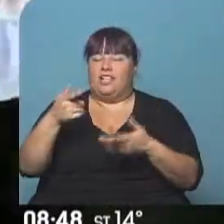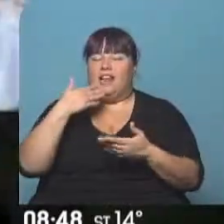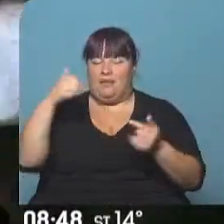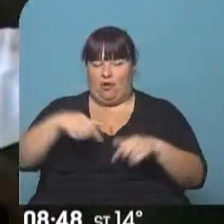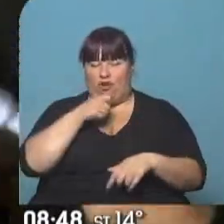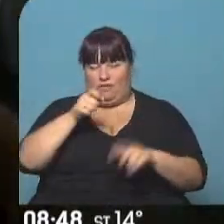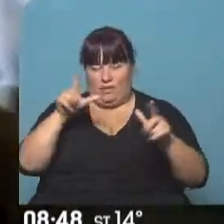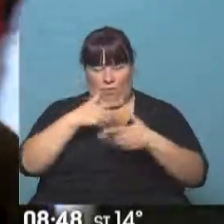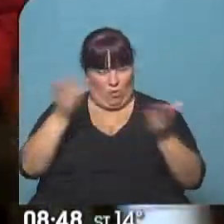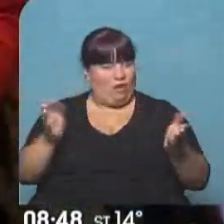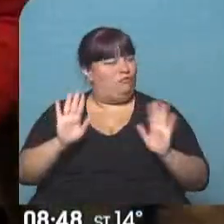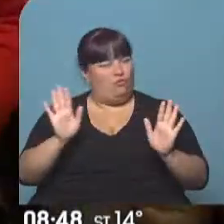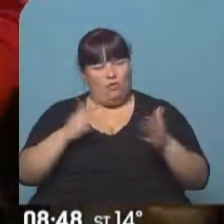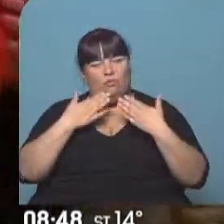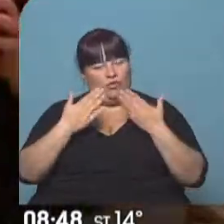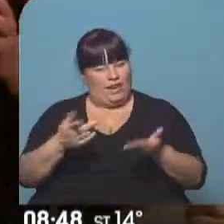el dinero con la televisión pública por favor muchísimas gracias ustedes